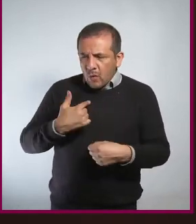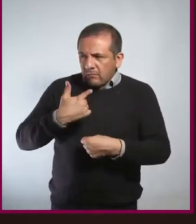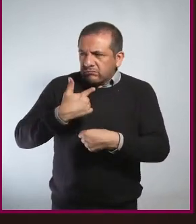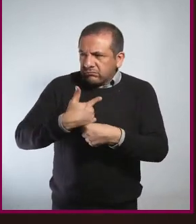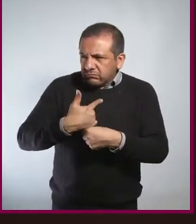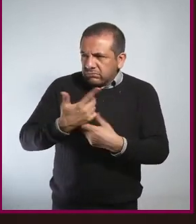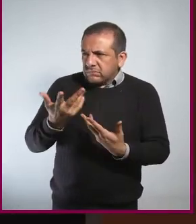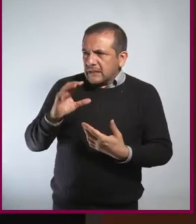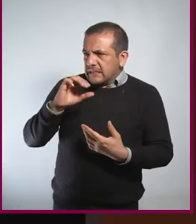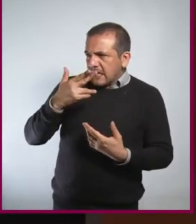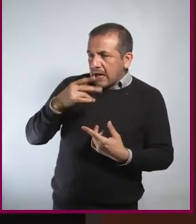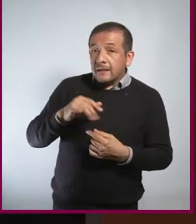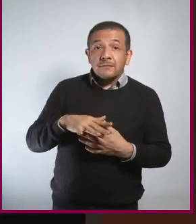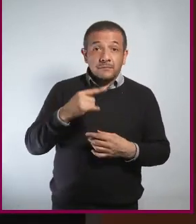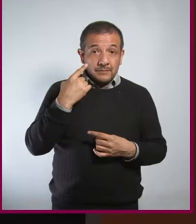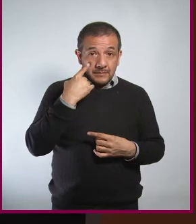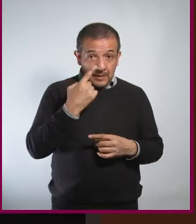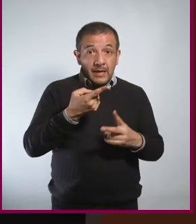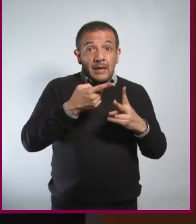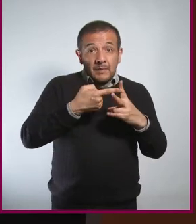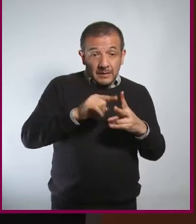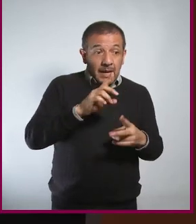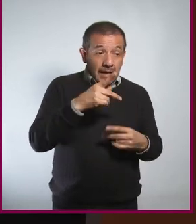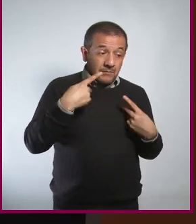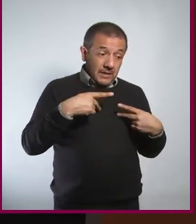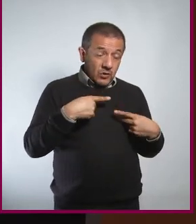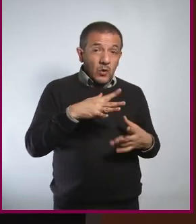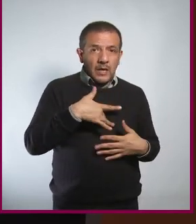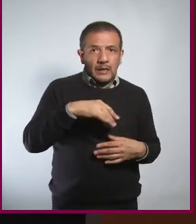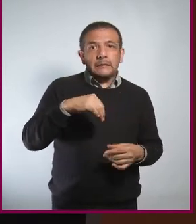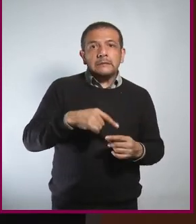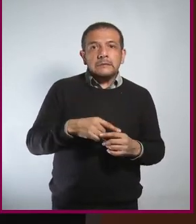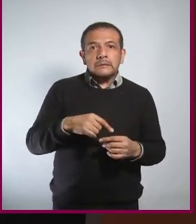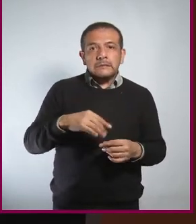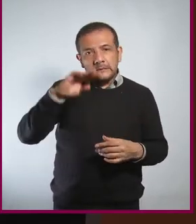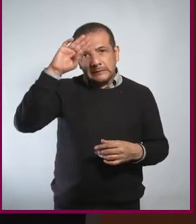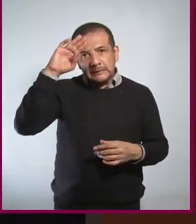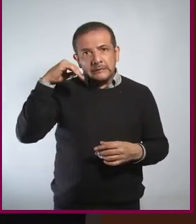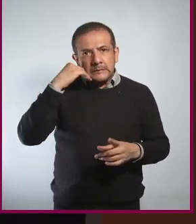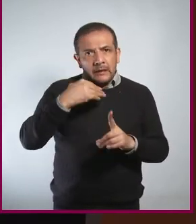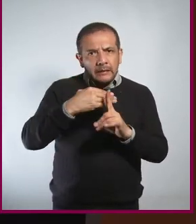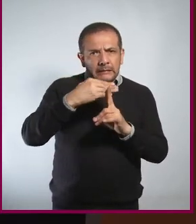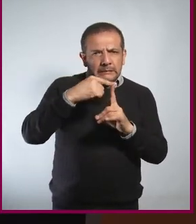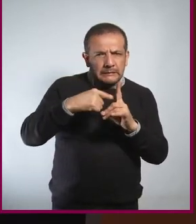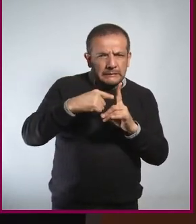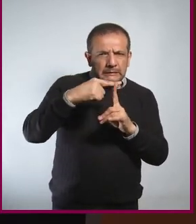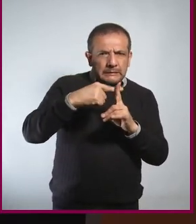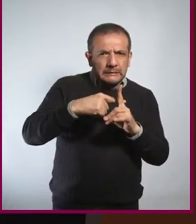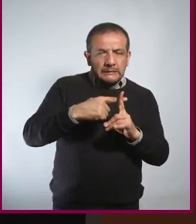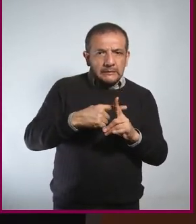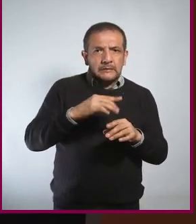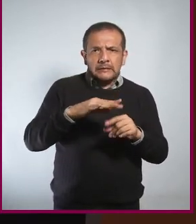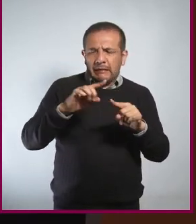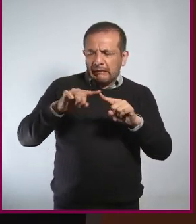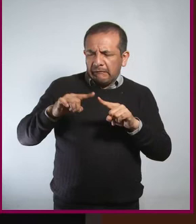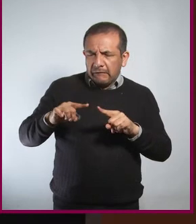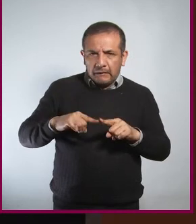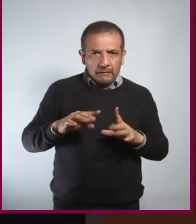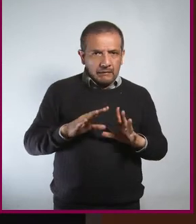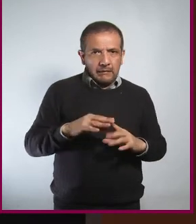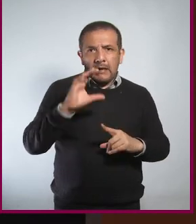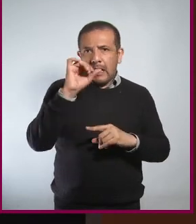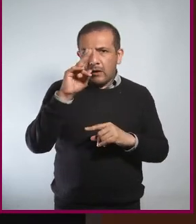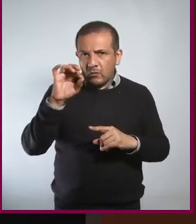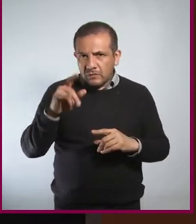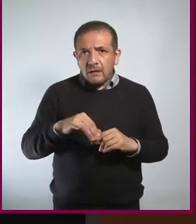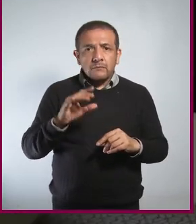enfermedad de Chagas? De inicio, esencialmente la persona reporta fiebre y fiebre puede ser por muchísimas causas diferentes de la